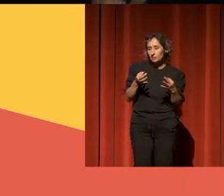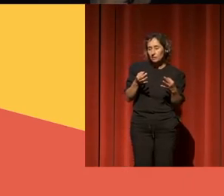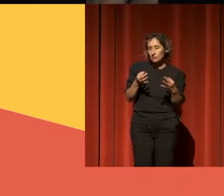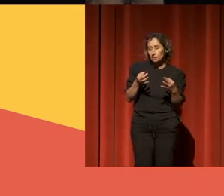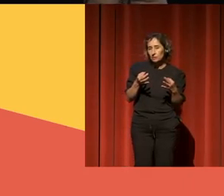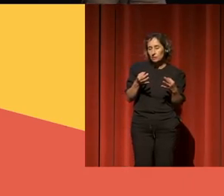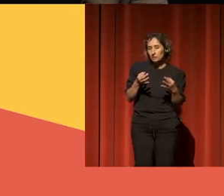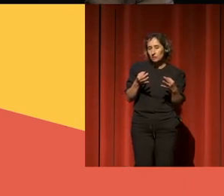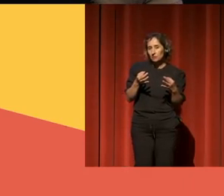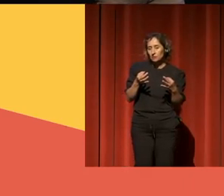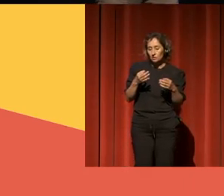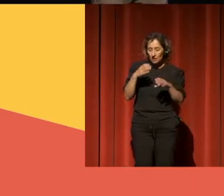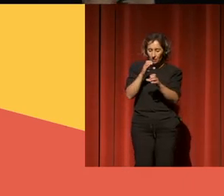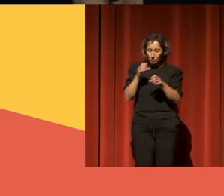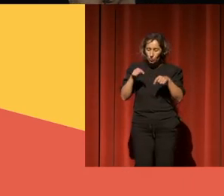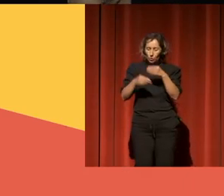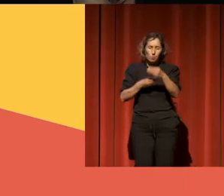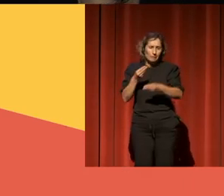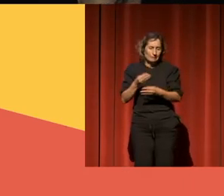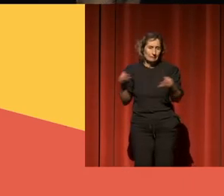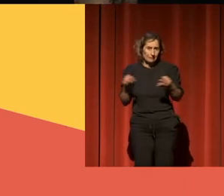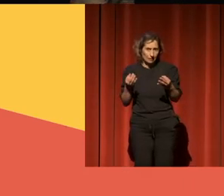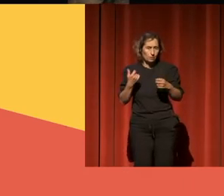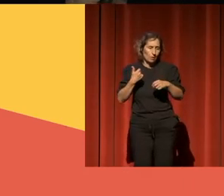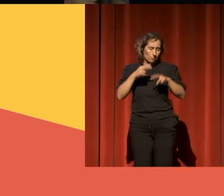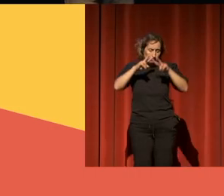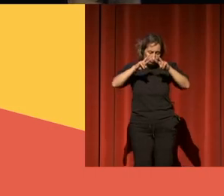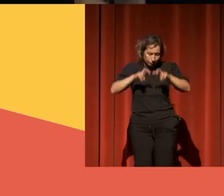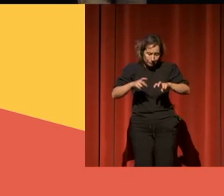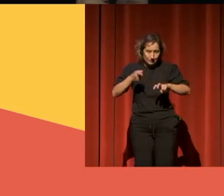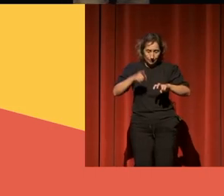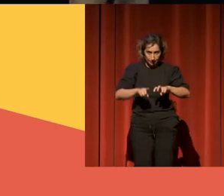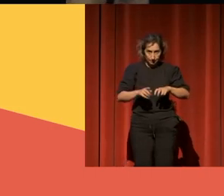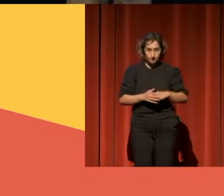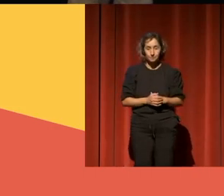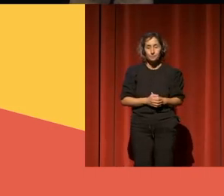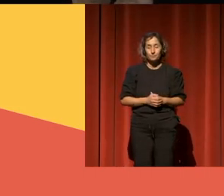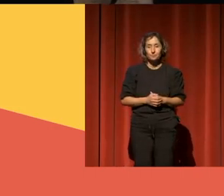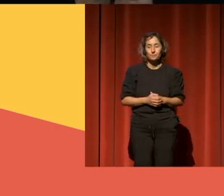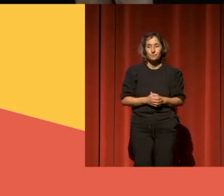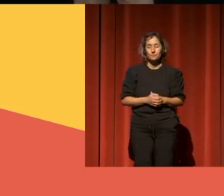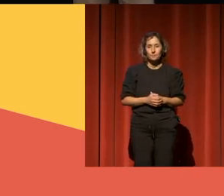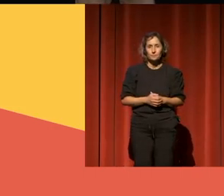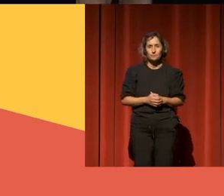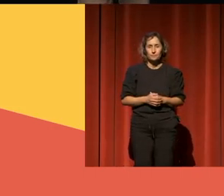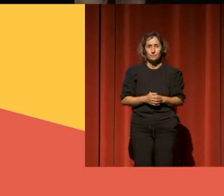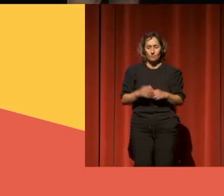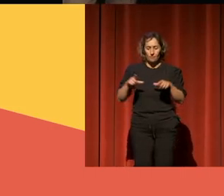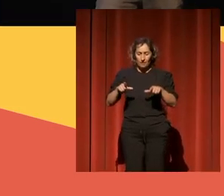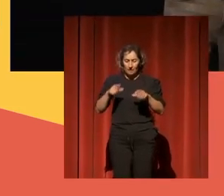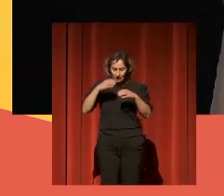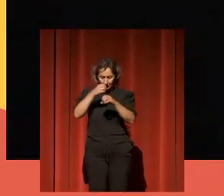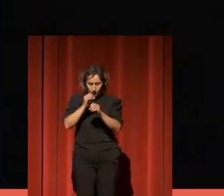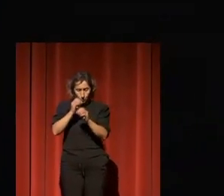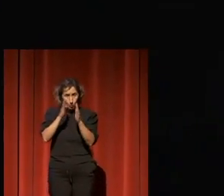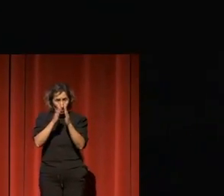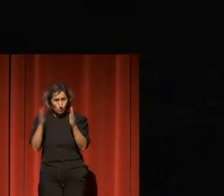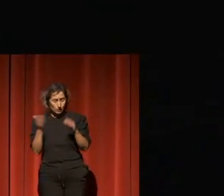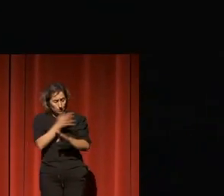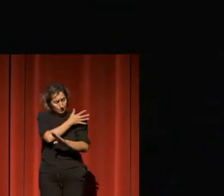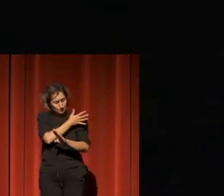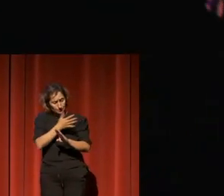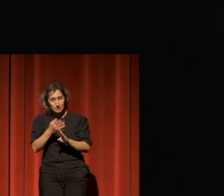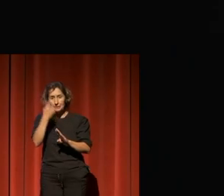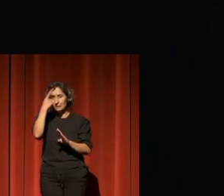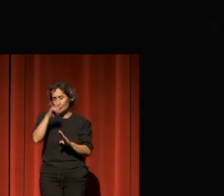en los en los laboratorios vale e sabemos un poco el desarrollo que han tenido los laboratorios bibliotecarios es